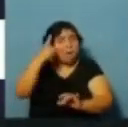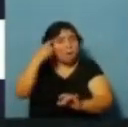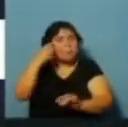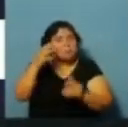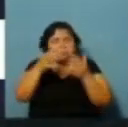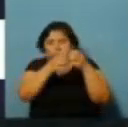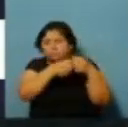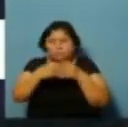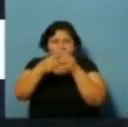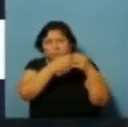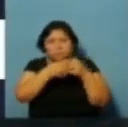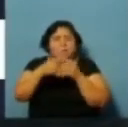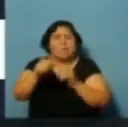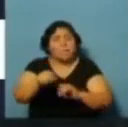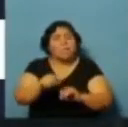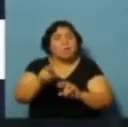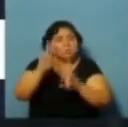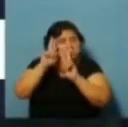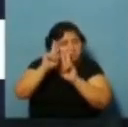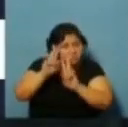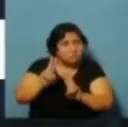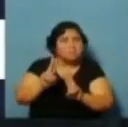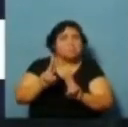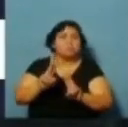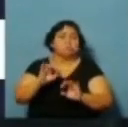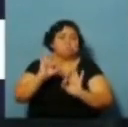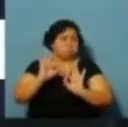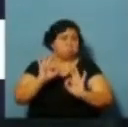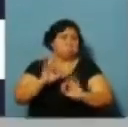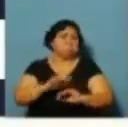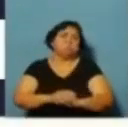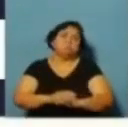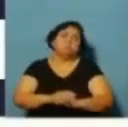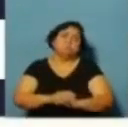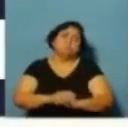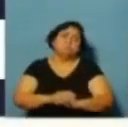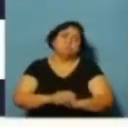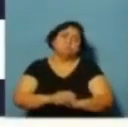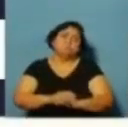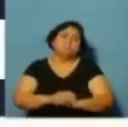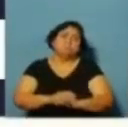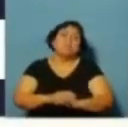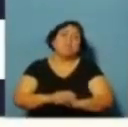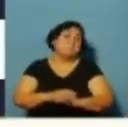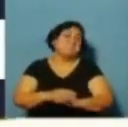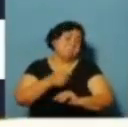muy importante, a debatir con respeto, con altura, y me